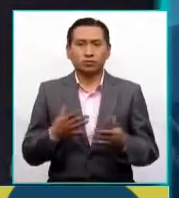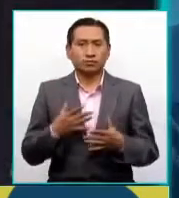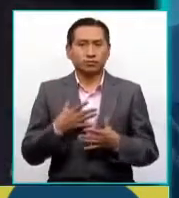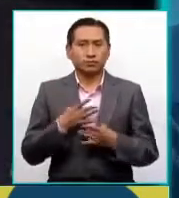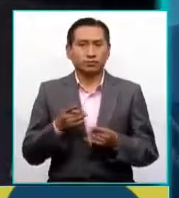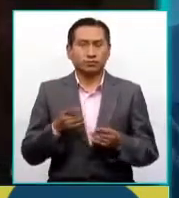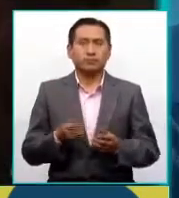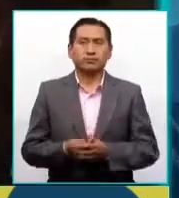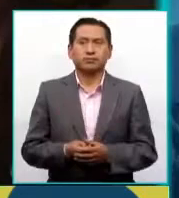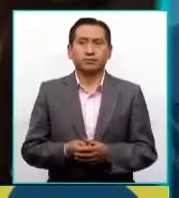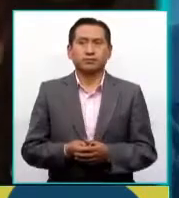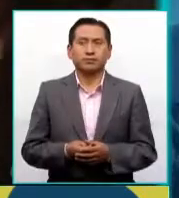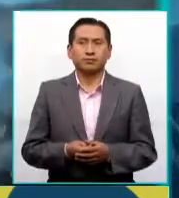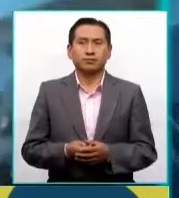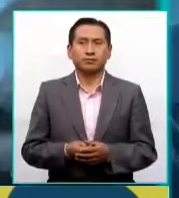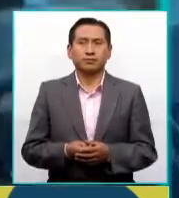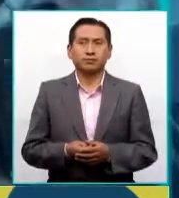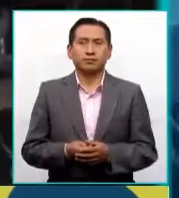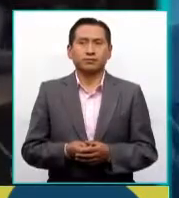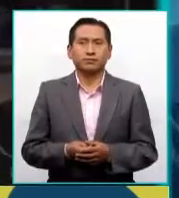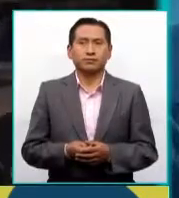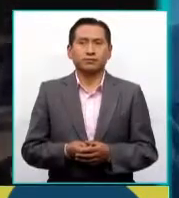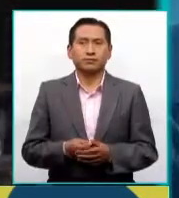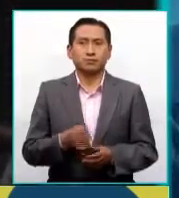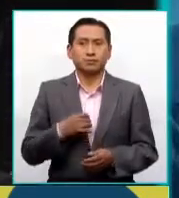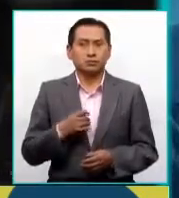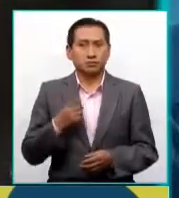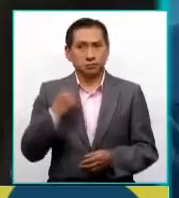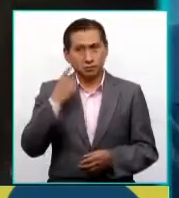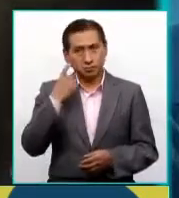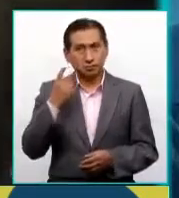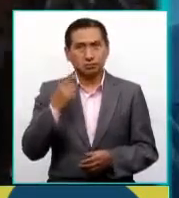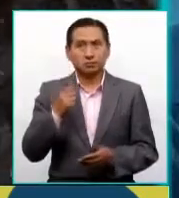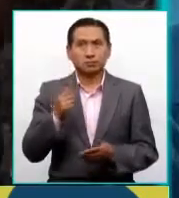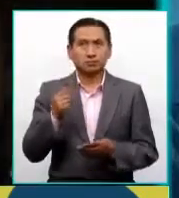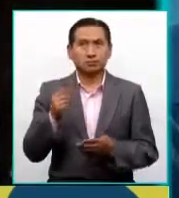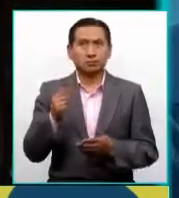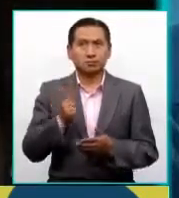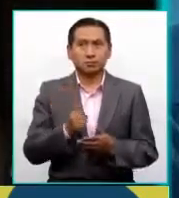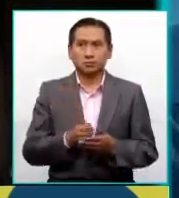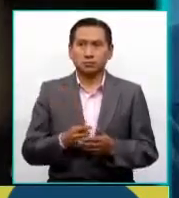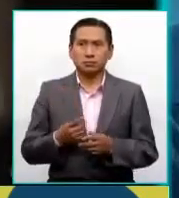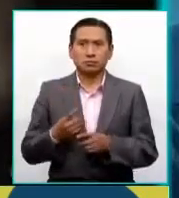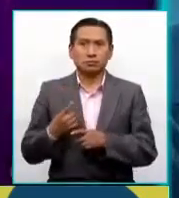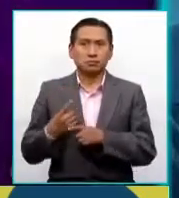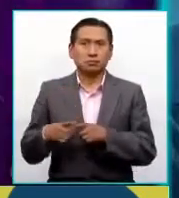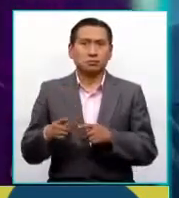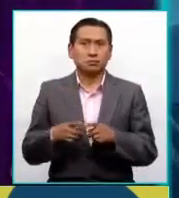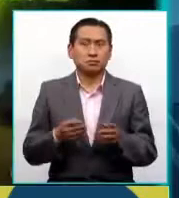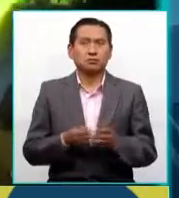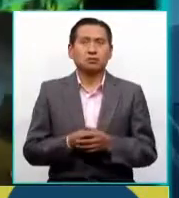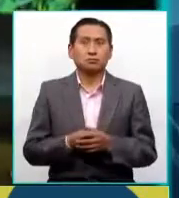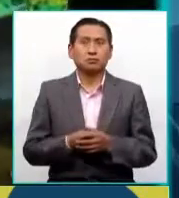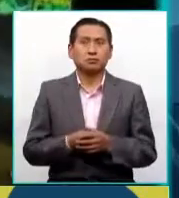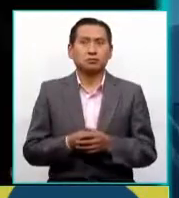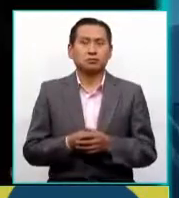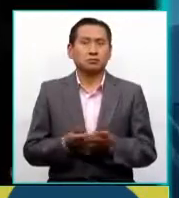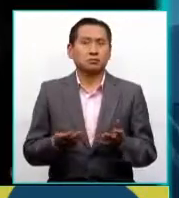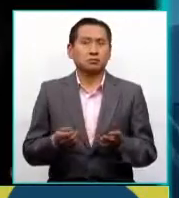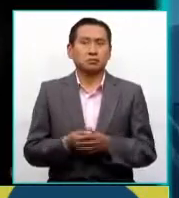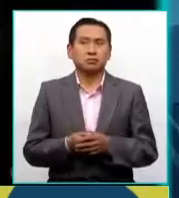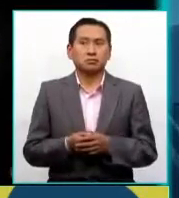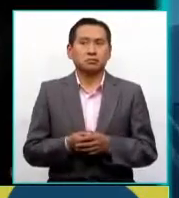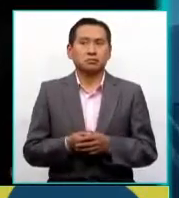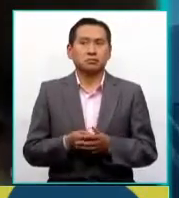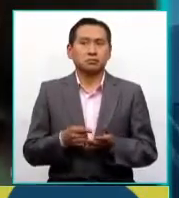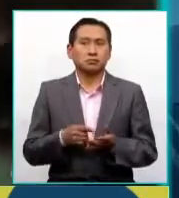Entonces me considero como una artista multidisciplinaria en la que, bueno, en Tímpana,